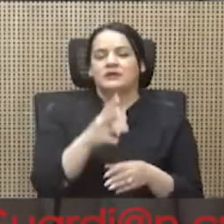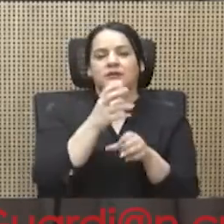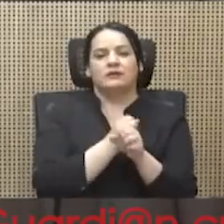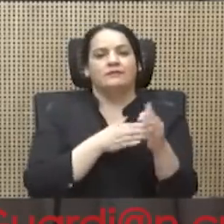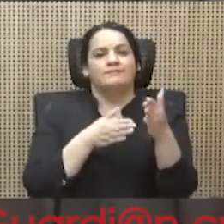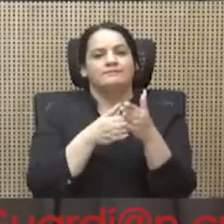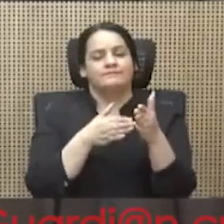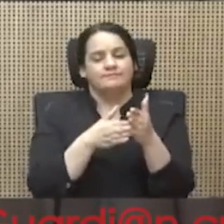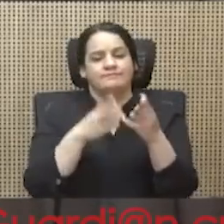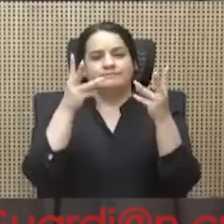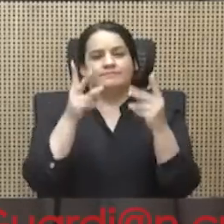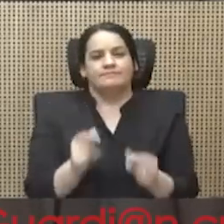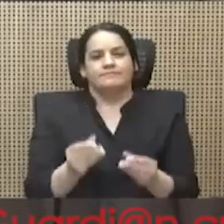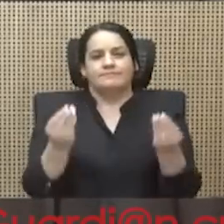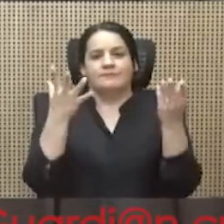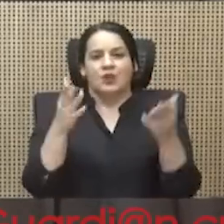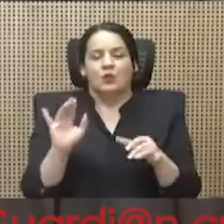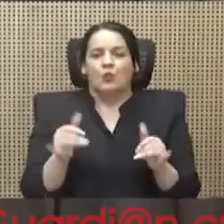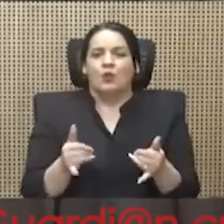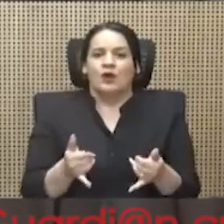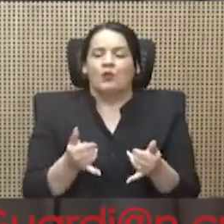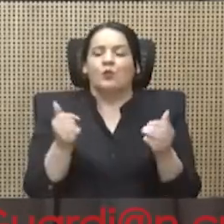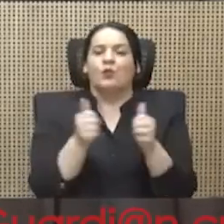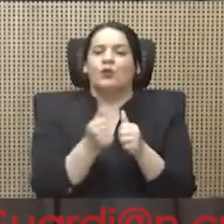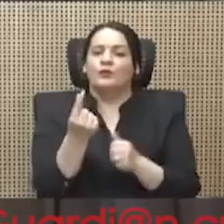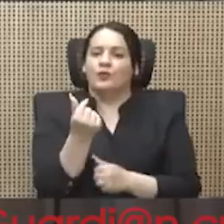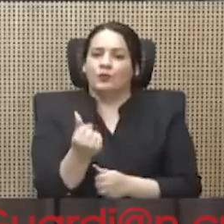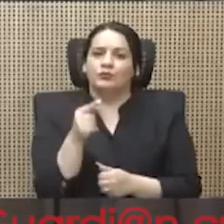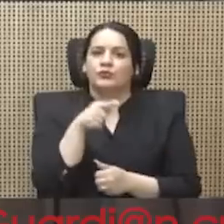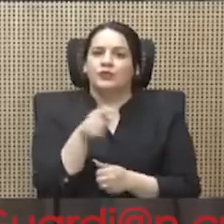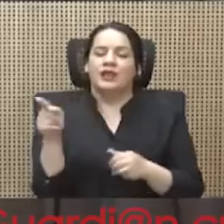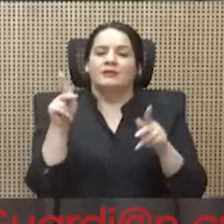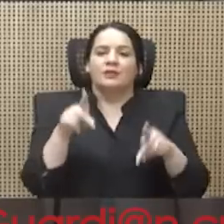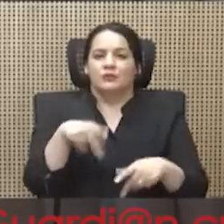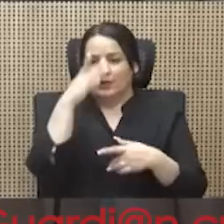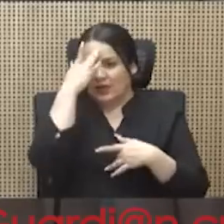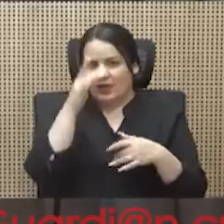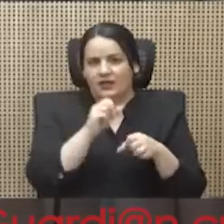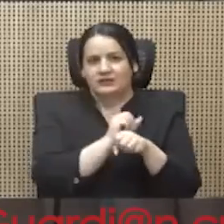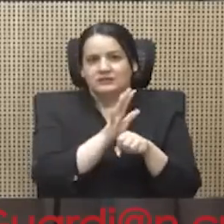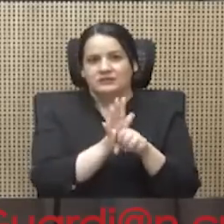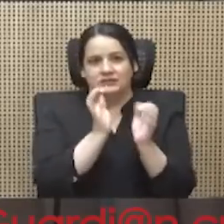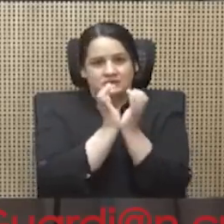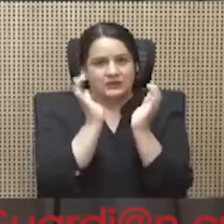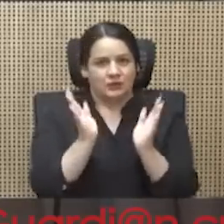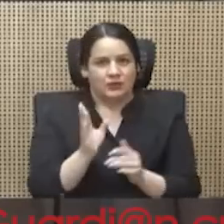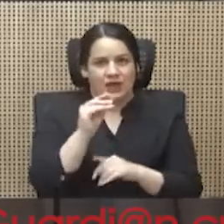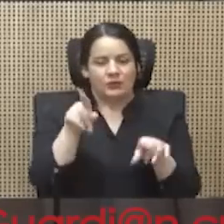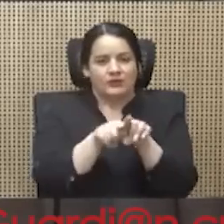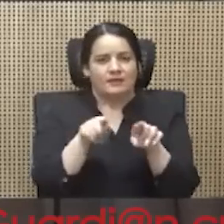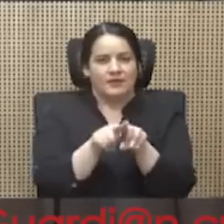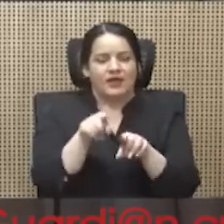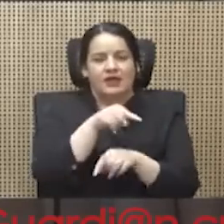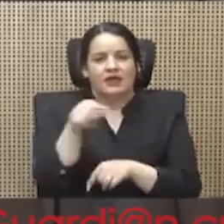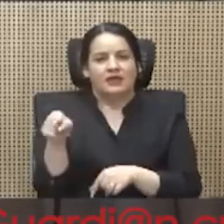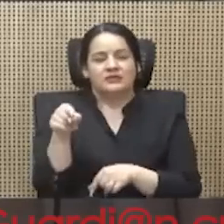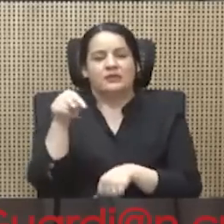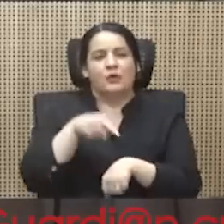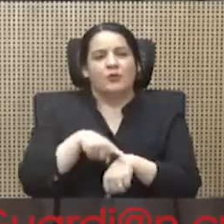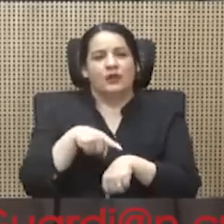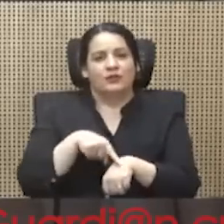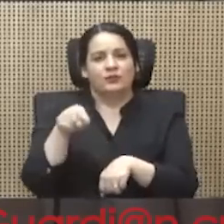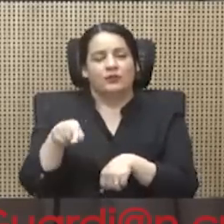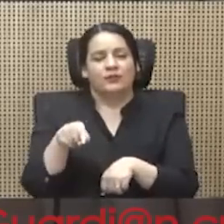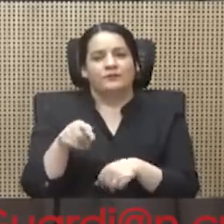jugaron con los recursos de los asegurados en un momento donde surgía porque la caja obtuviera de mayor cantidad de ingresos para para la atención